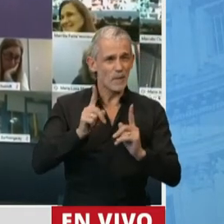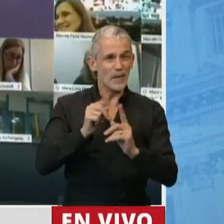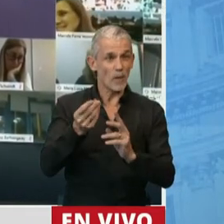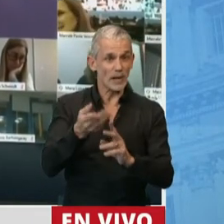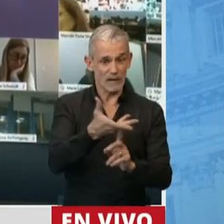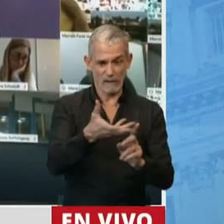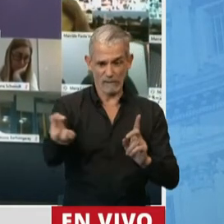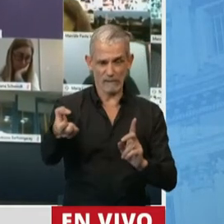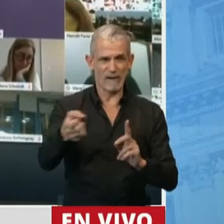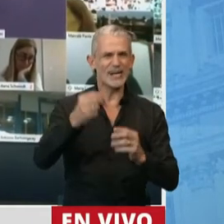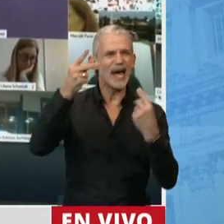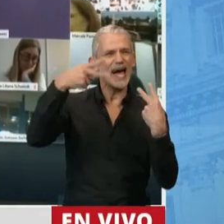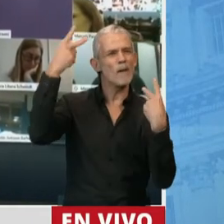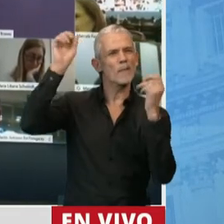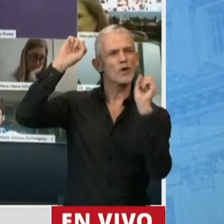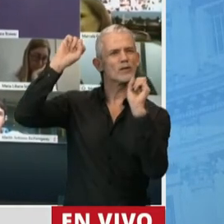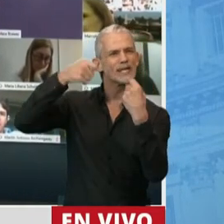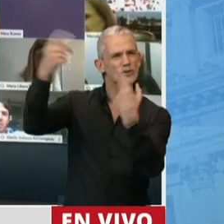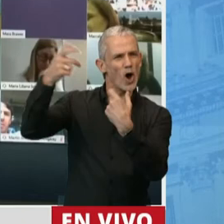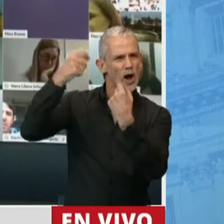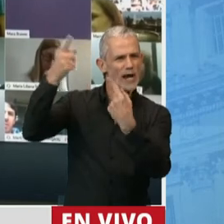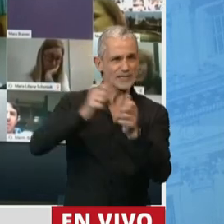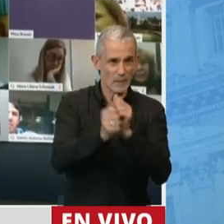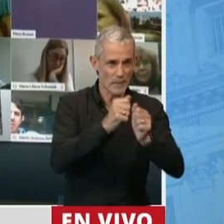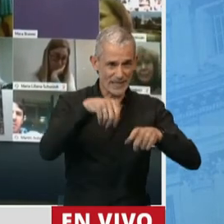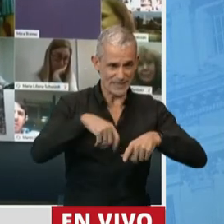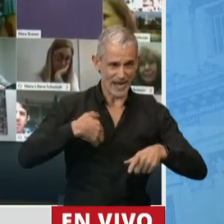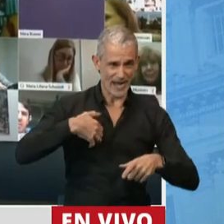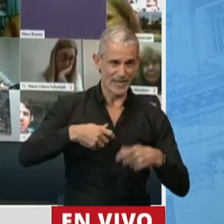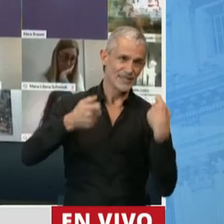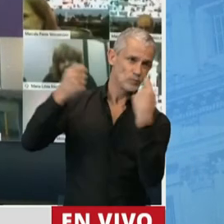se le practiquen a las exportaciones de empresas argentinas.